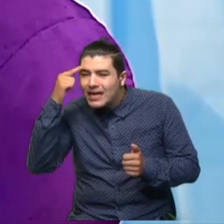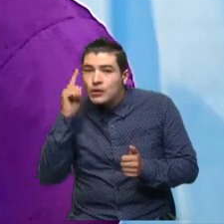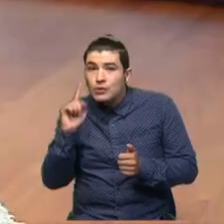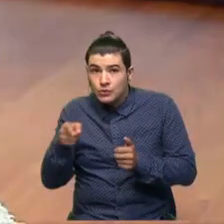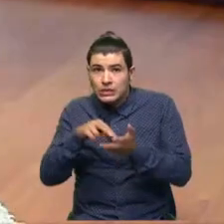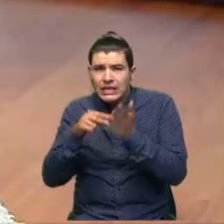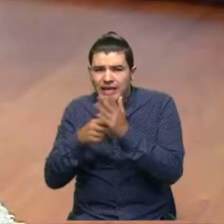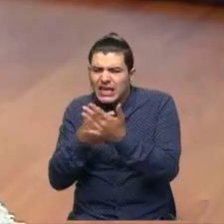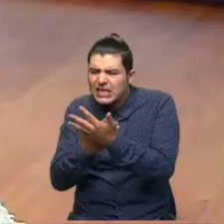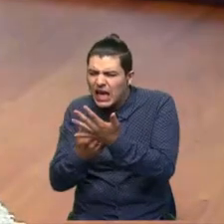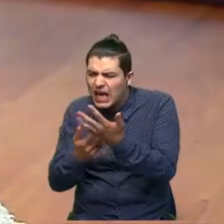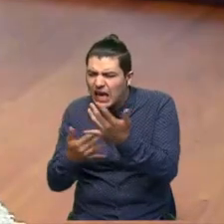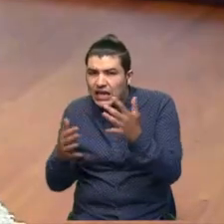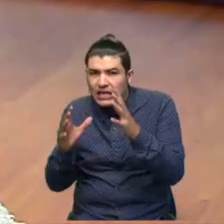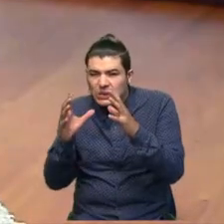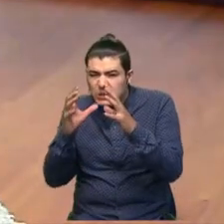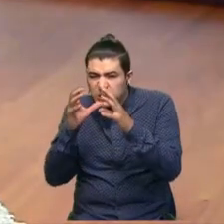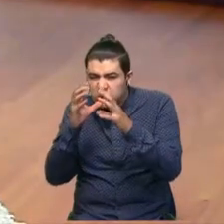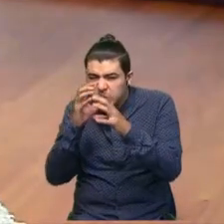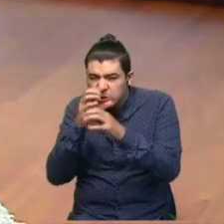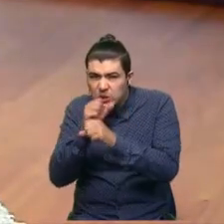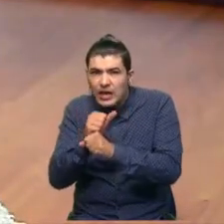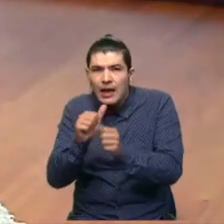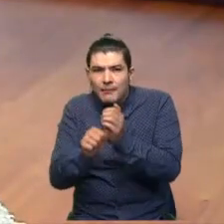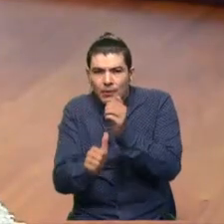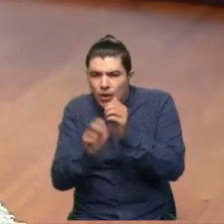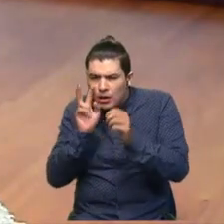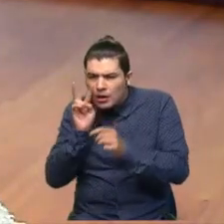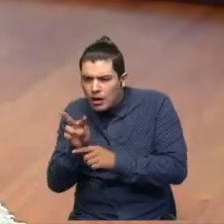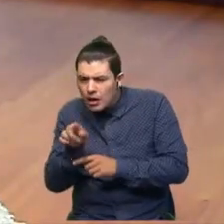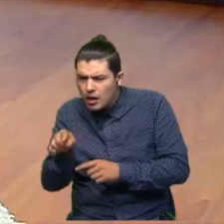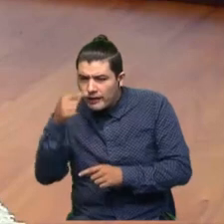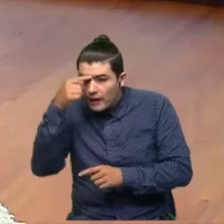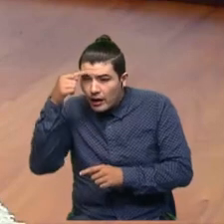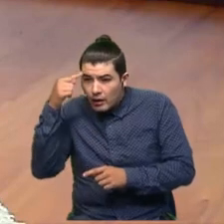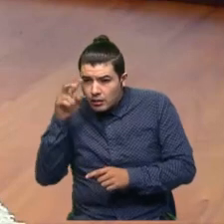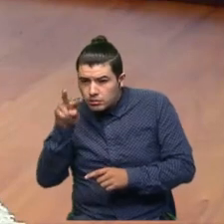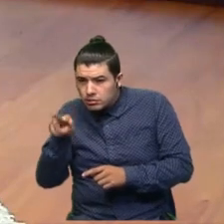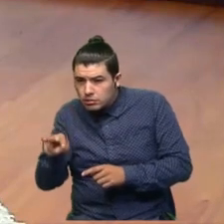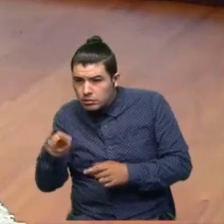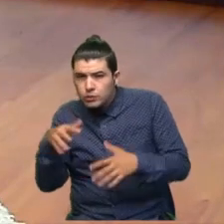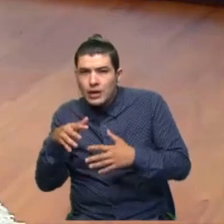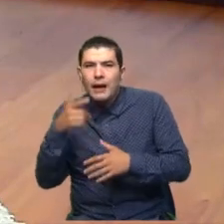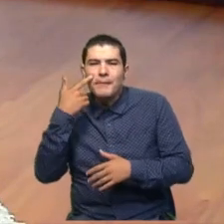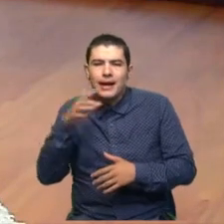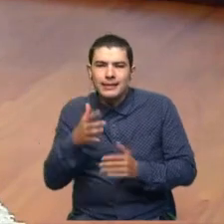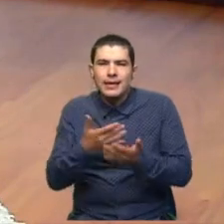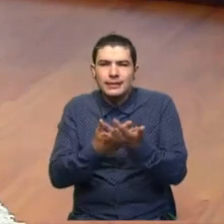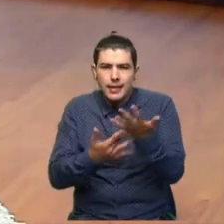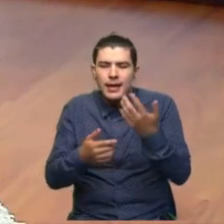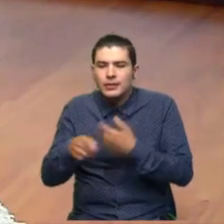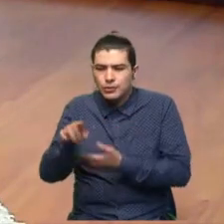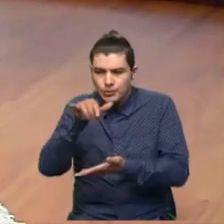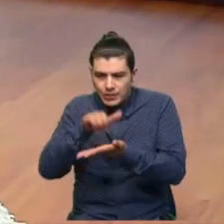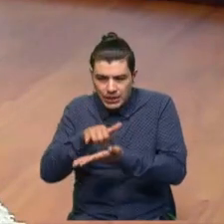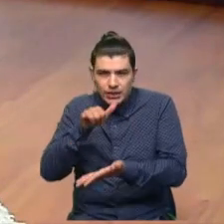¿cierto? Exactamente, es la sangre que se coagula a través del tránsito intestinal, se coagula y al final se evacúa tipo